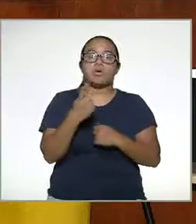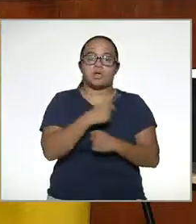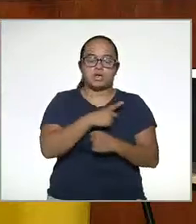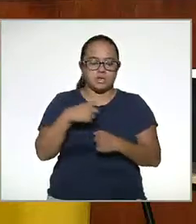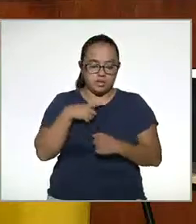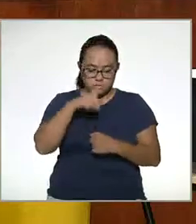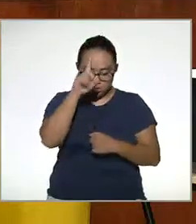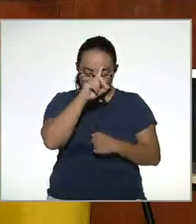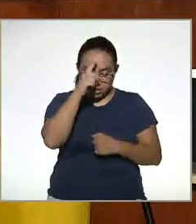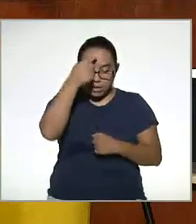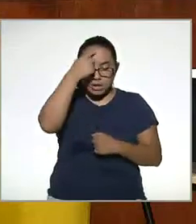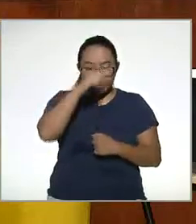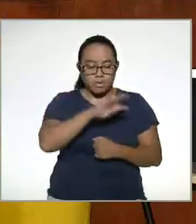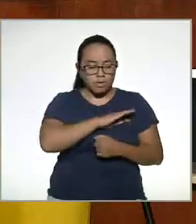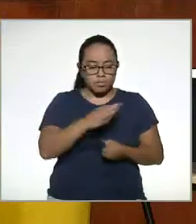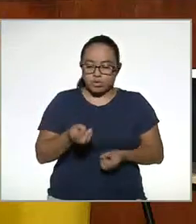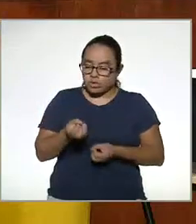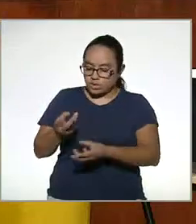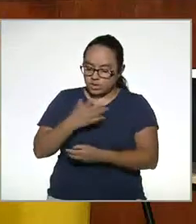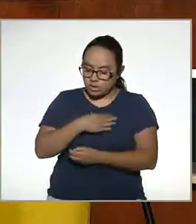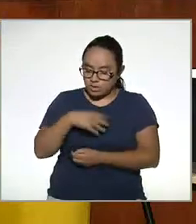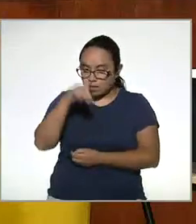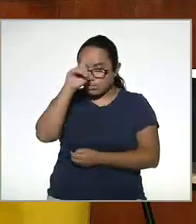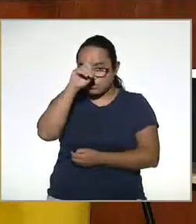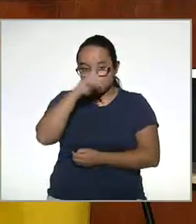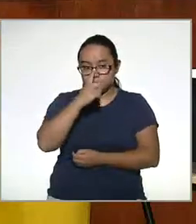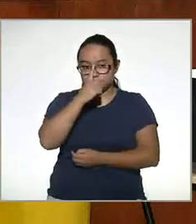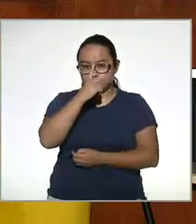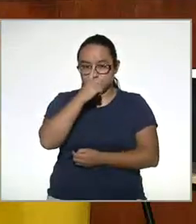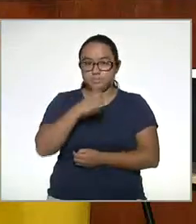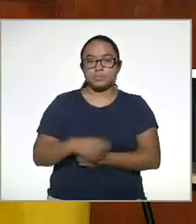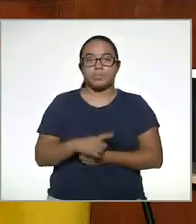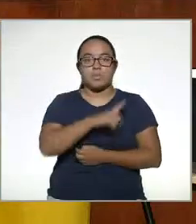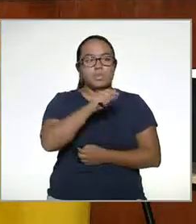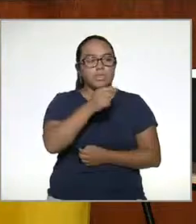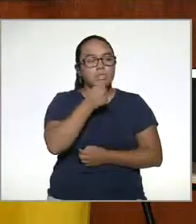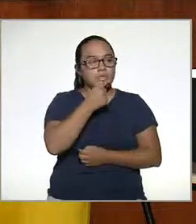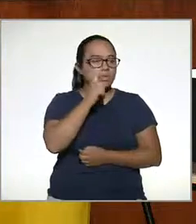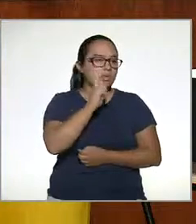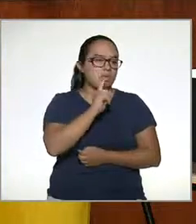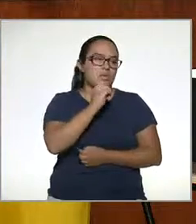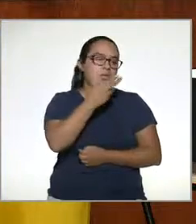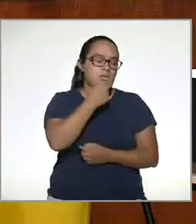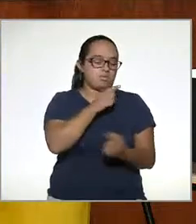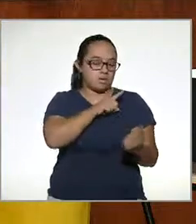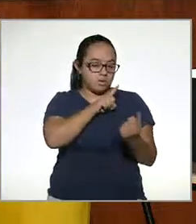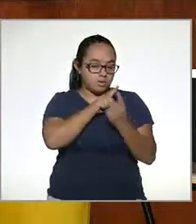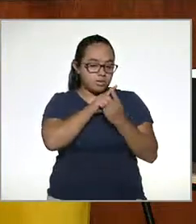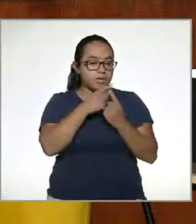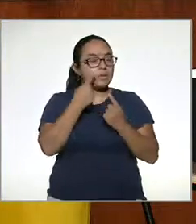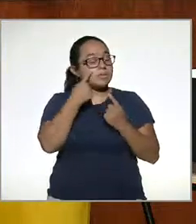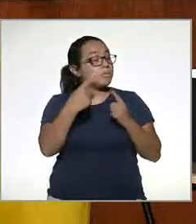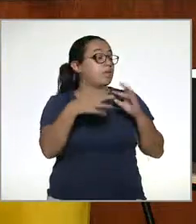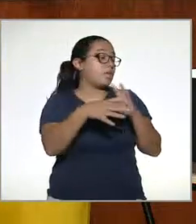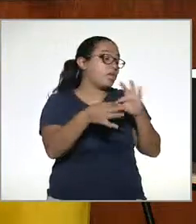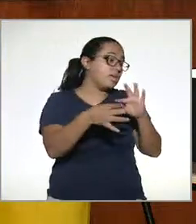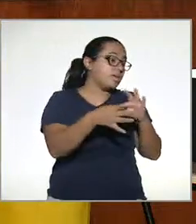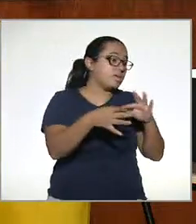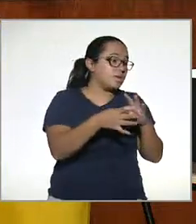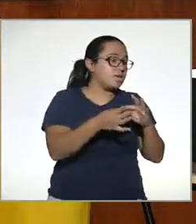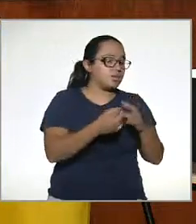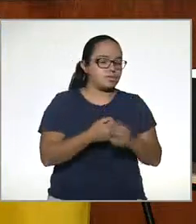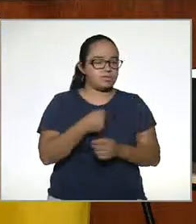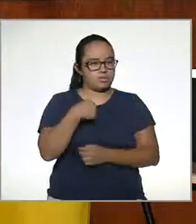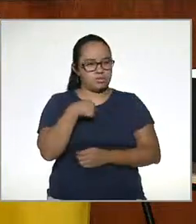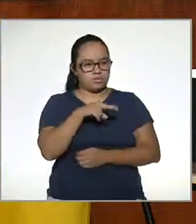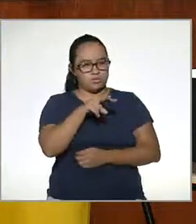herramientas para podérselas brindar. Entonces, de repente, cuando viene un niño o una niña conmigo y entonces, tiene este, veo